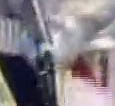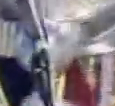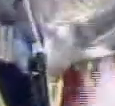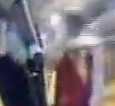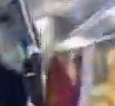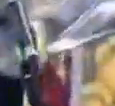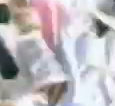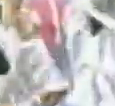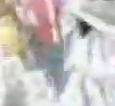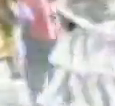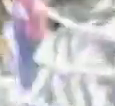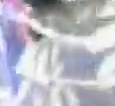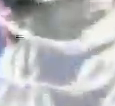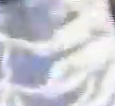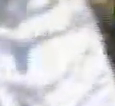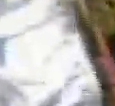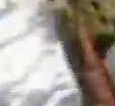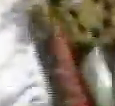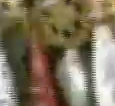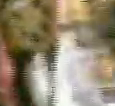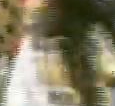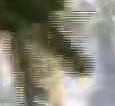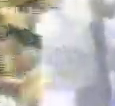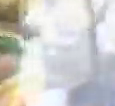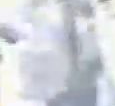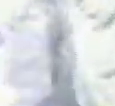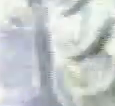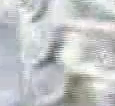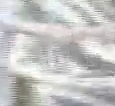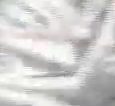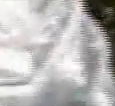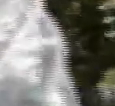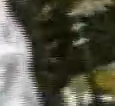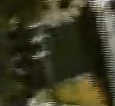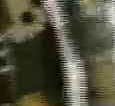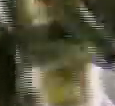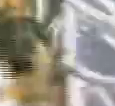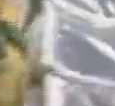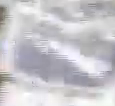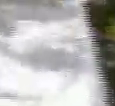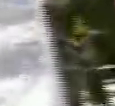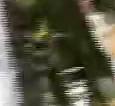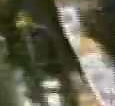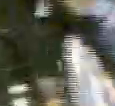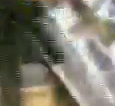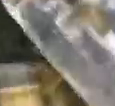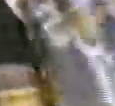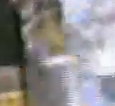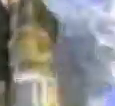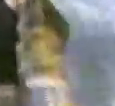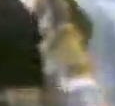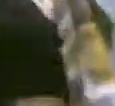La ciudad se contagia y se puede respirar. La ilusión, la fantasía de mi